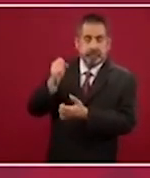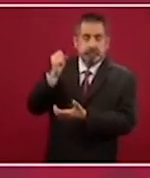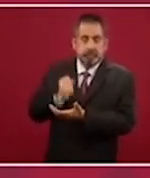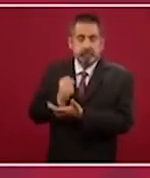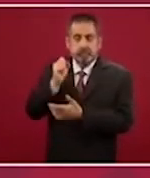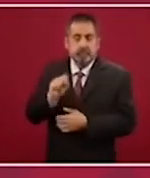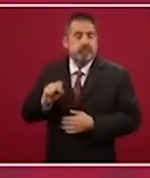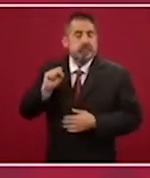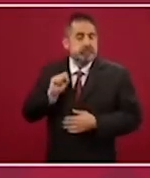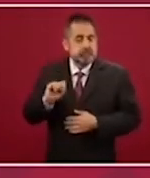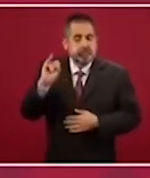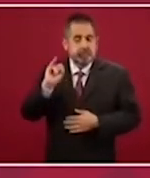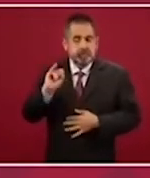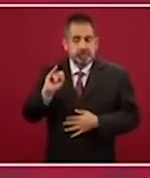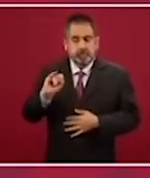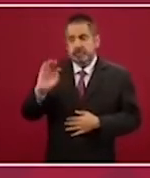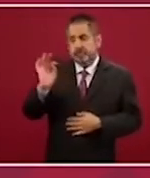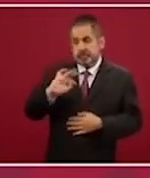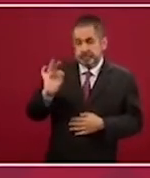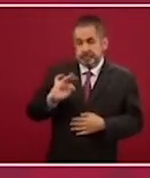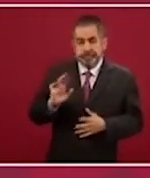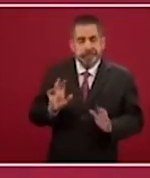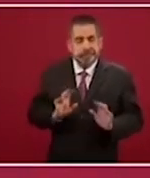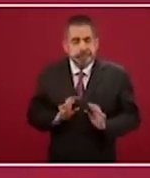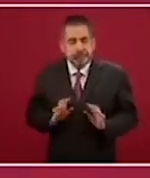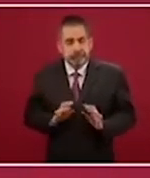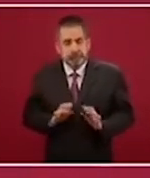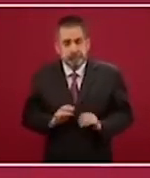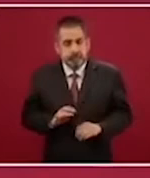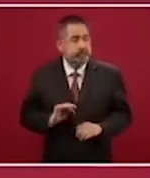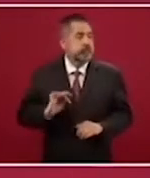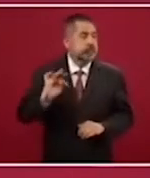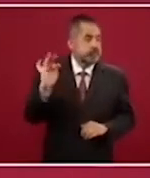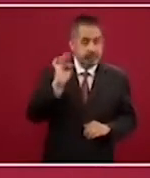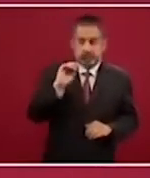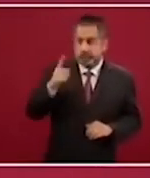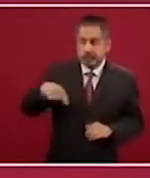a favor de la reforma. Pero también si no votan